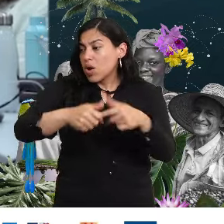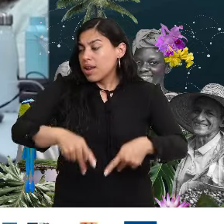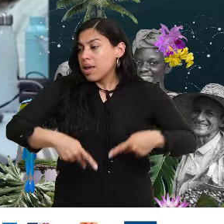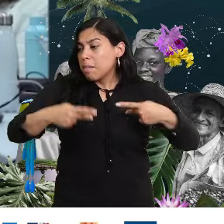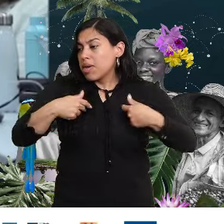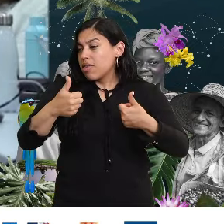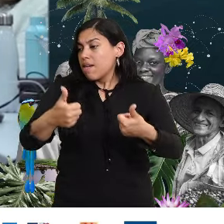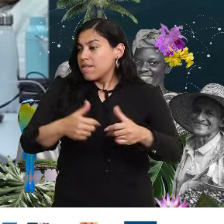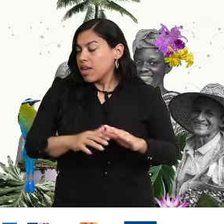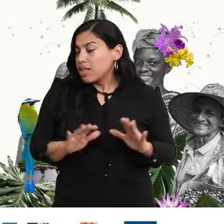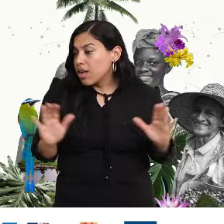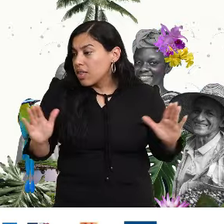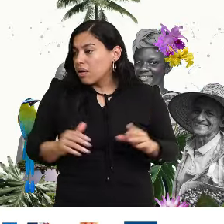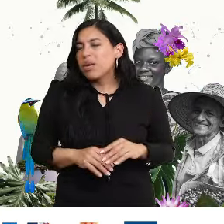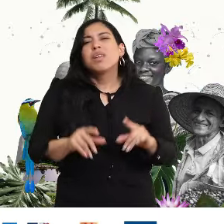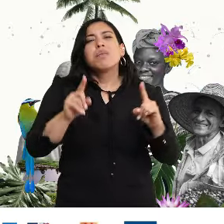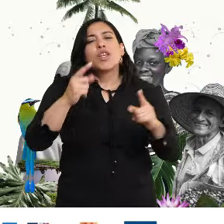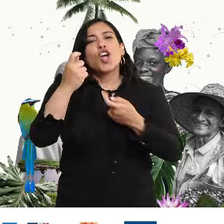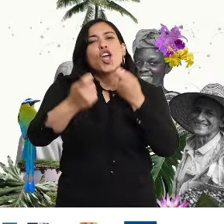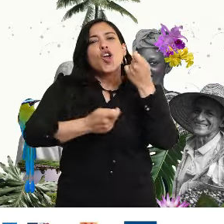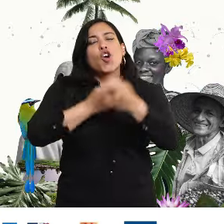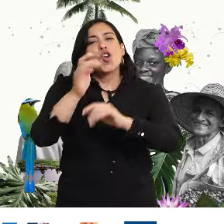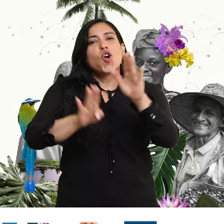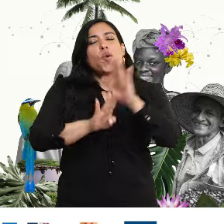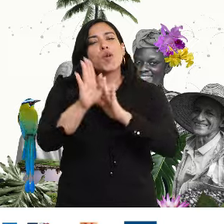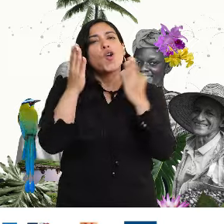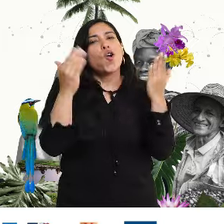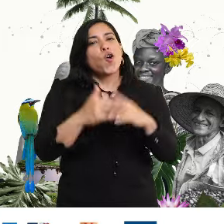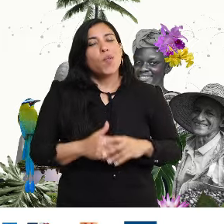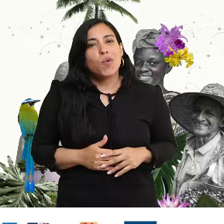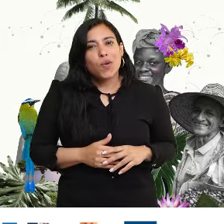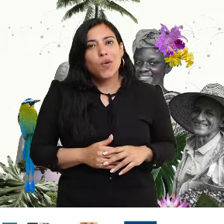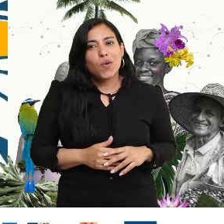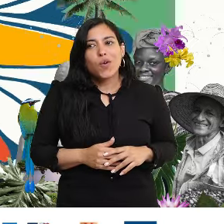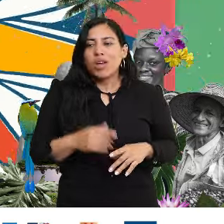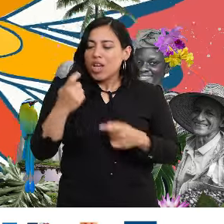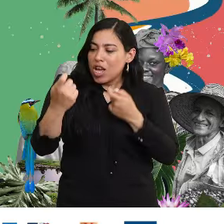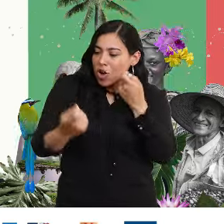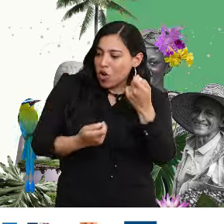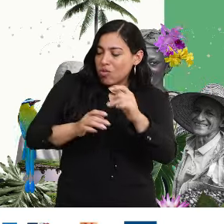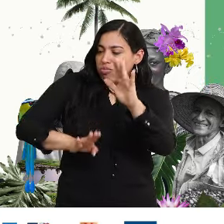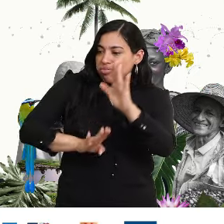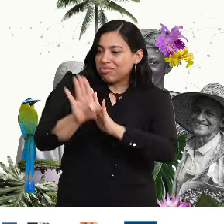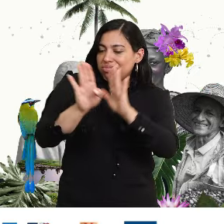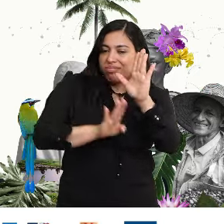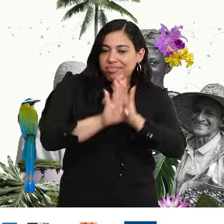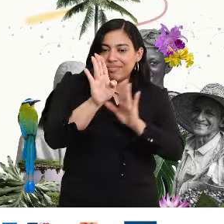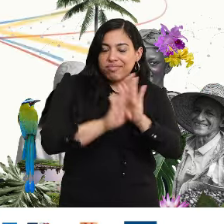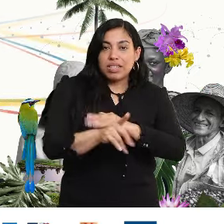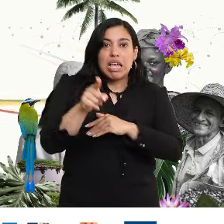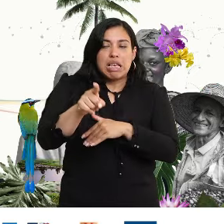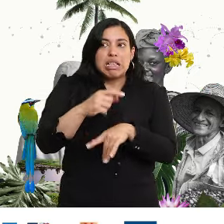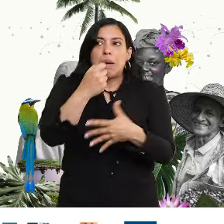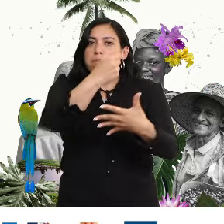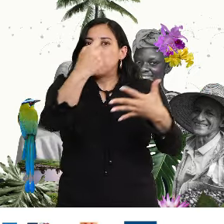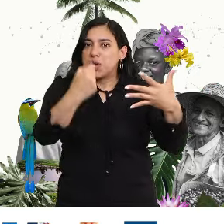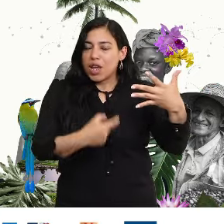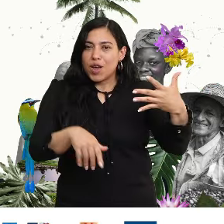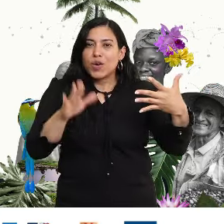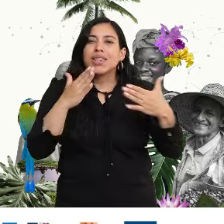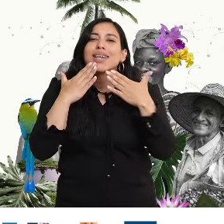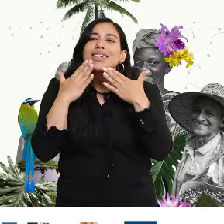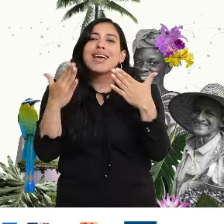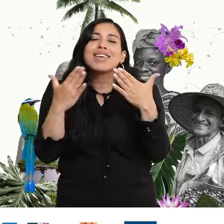Ahora, ¿cómo hacemos que la economía funcione para esto? ¿Cómo? Y eso ya empieza a abrir muchísimas preguntas. Así que